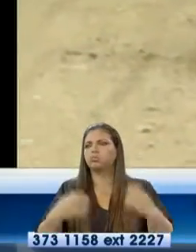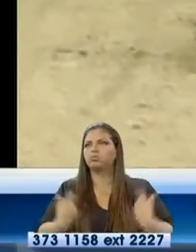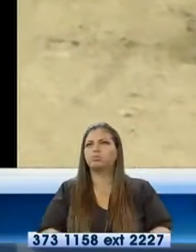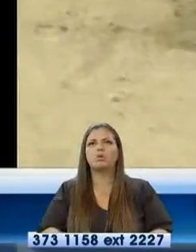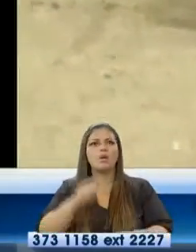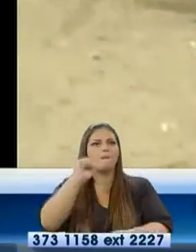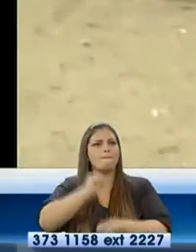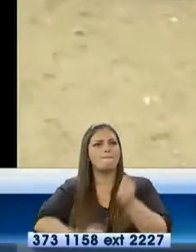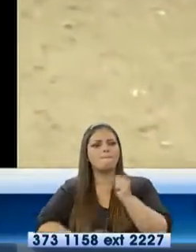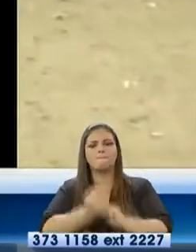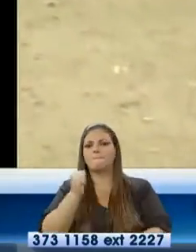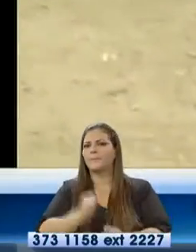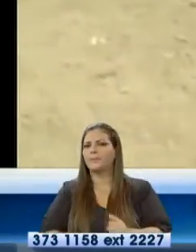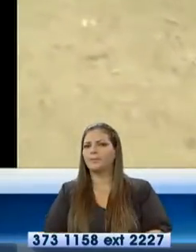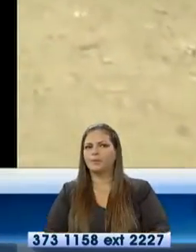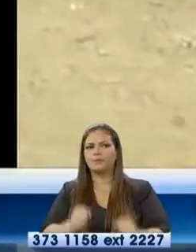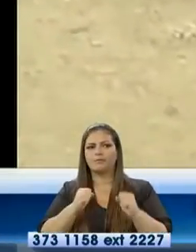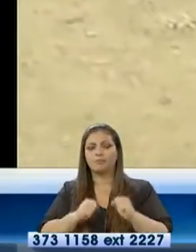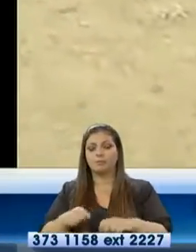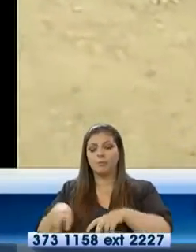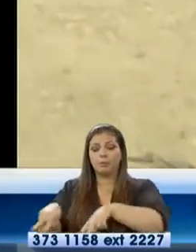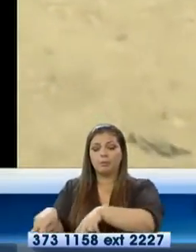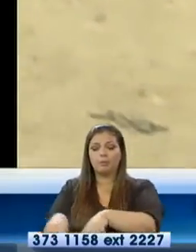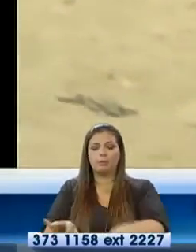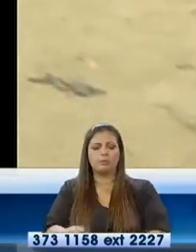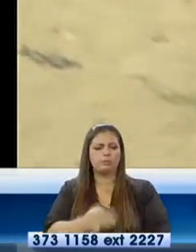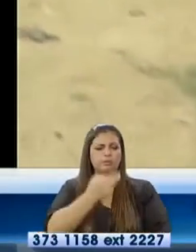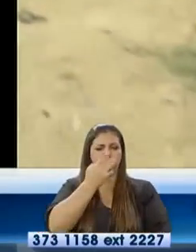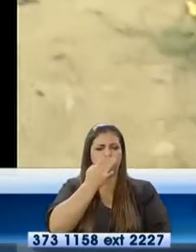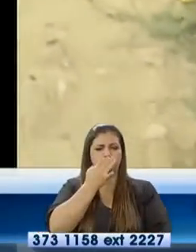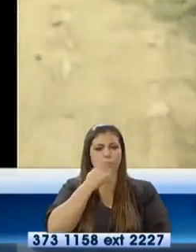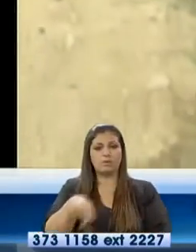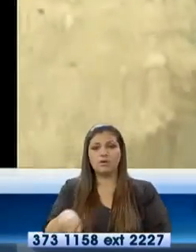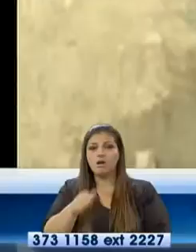aquí. Son aguas putrefactas, son aguas que